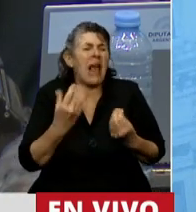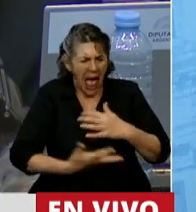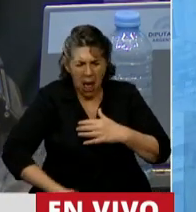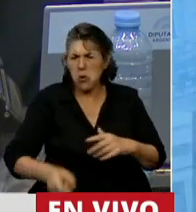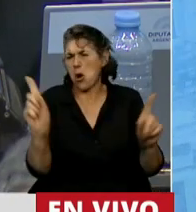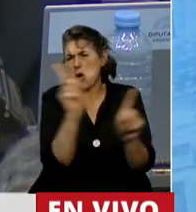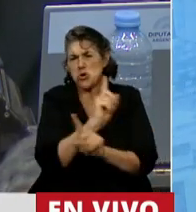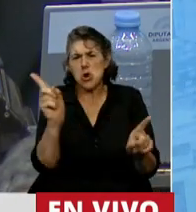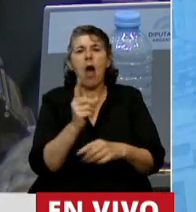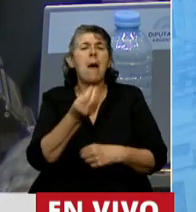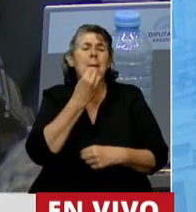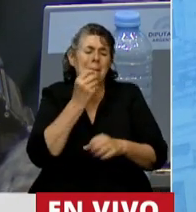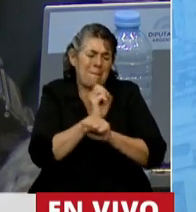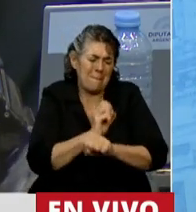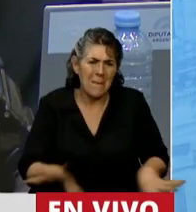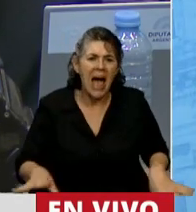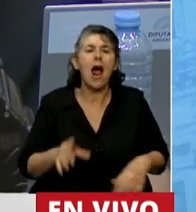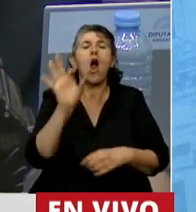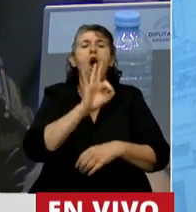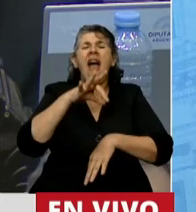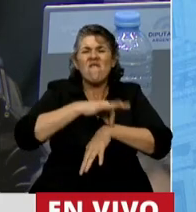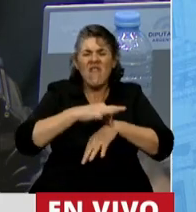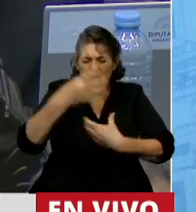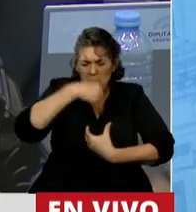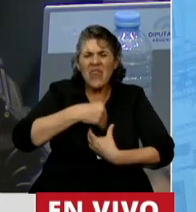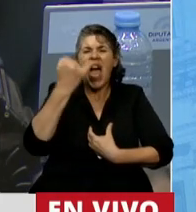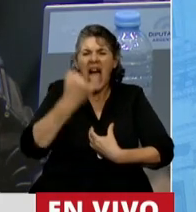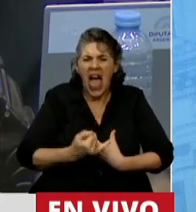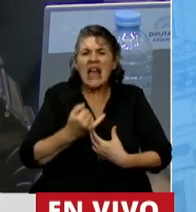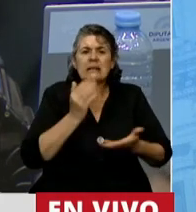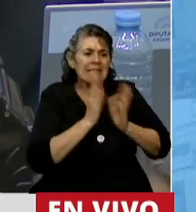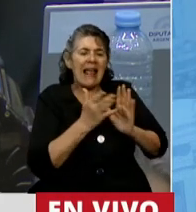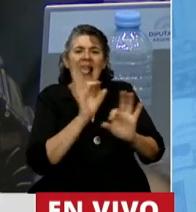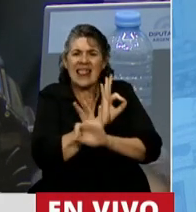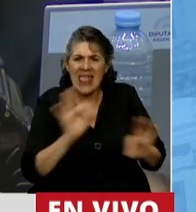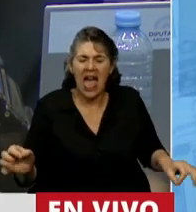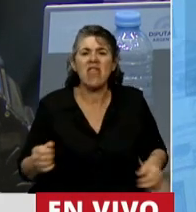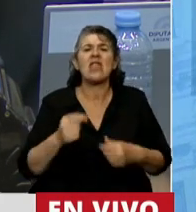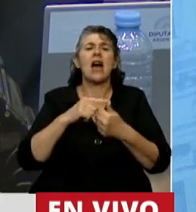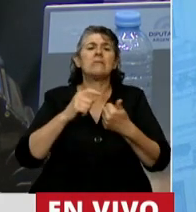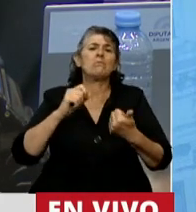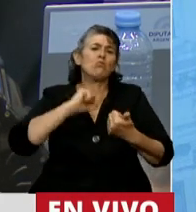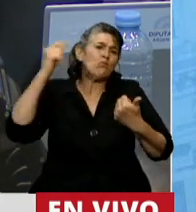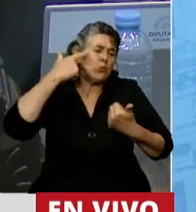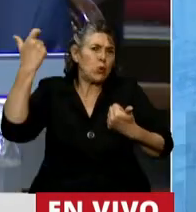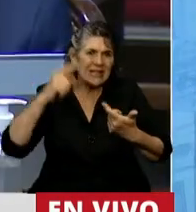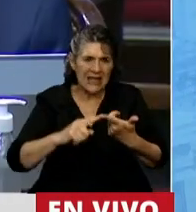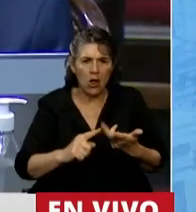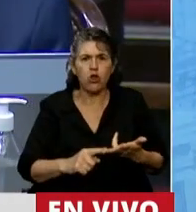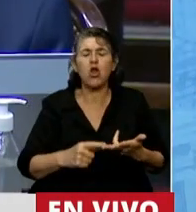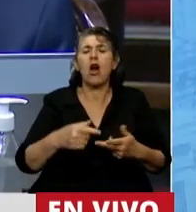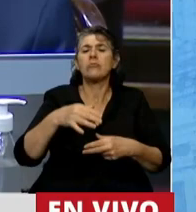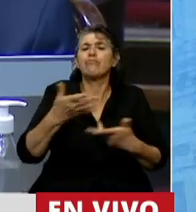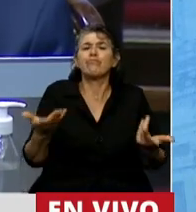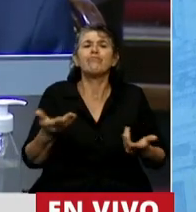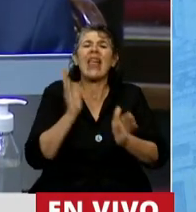de la mujer, enfermedades no tratadas, suicidios, agresiones recibidas,